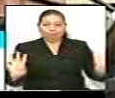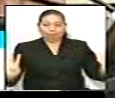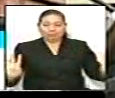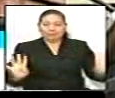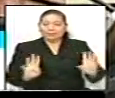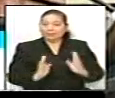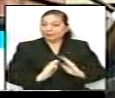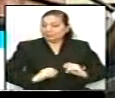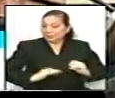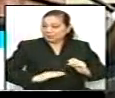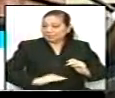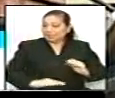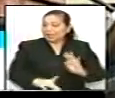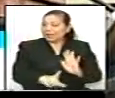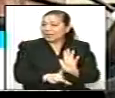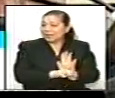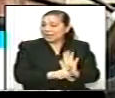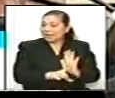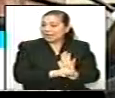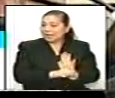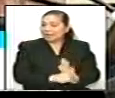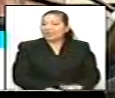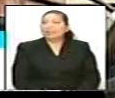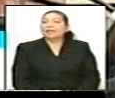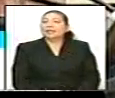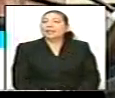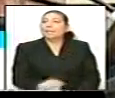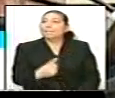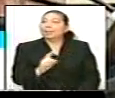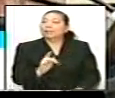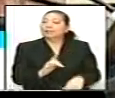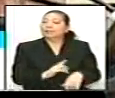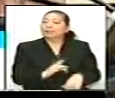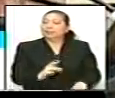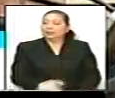terreno que según la ley es